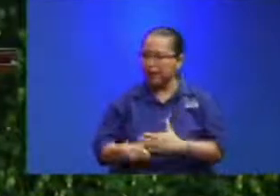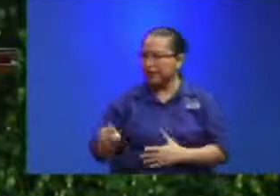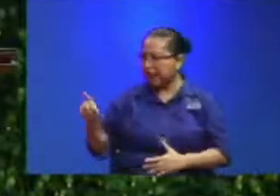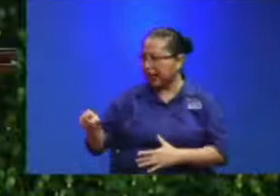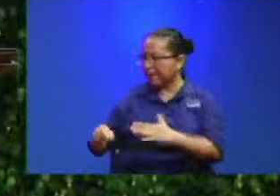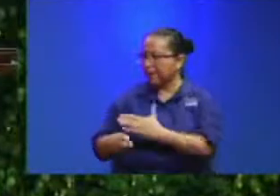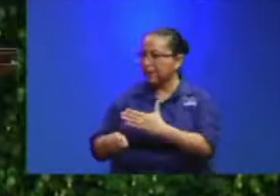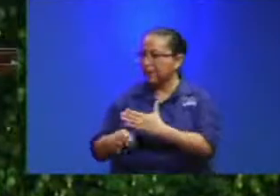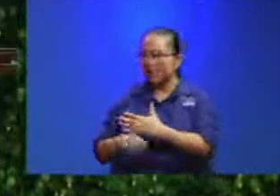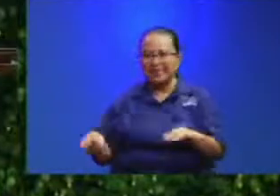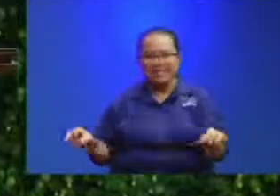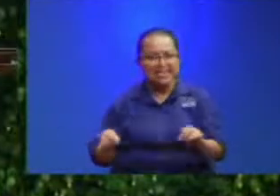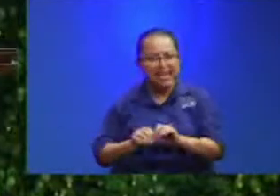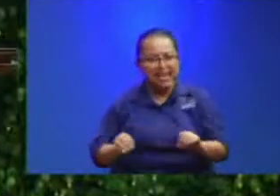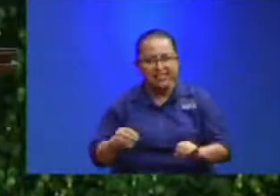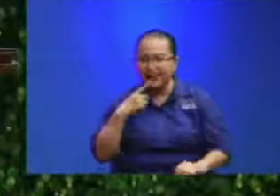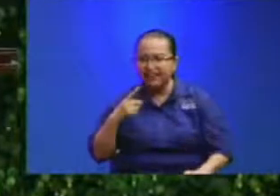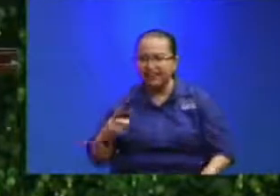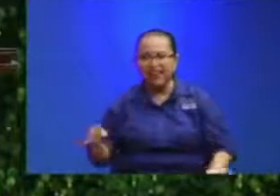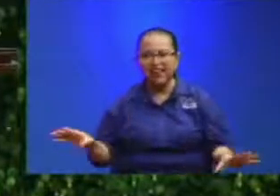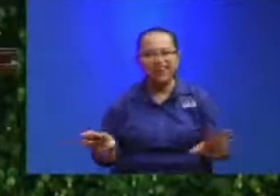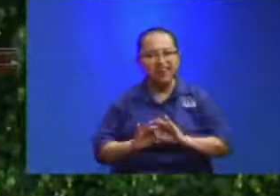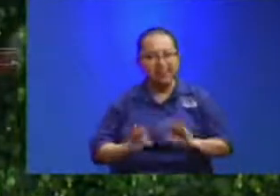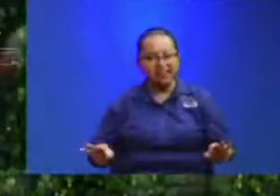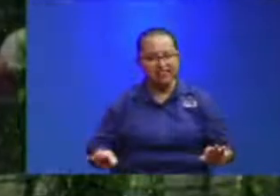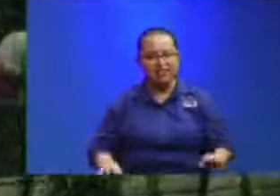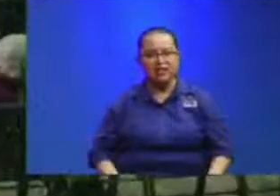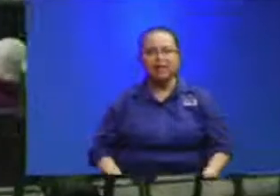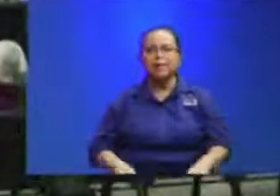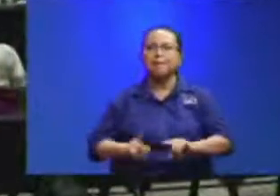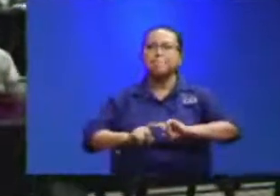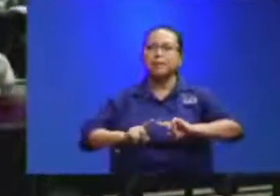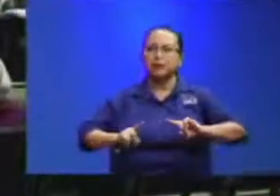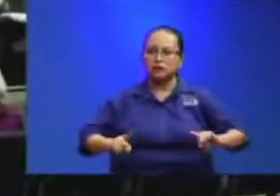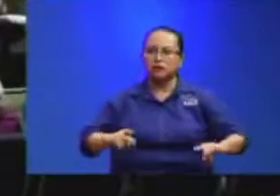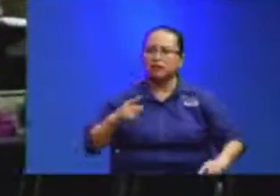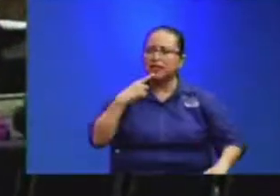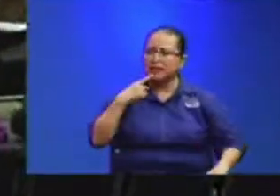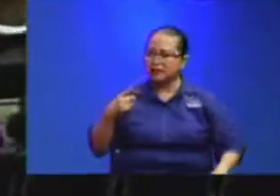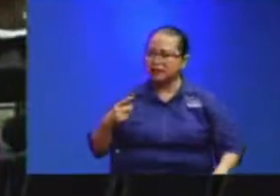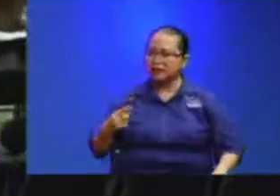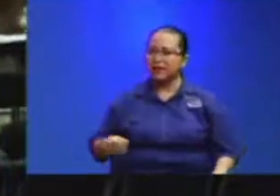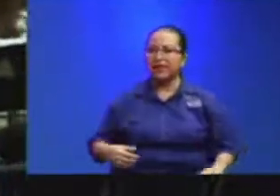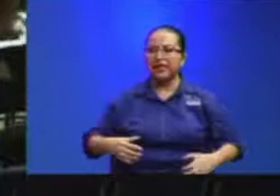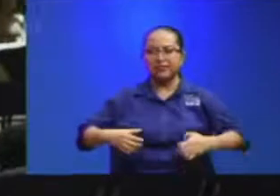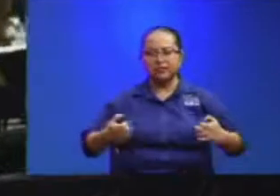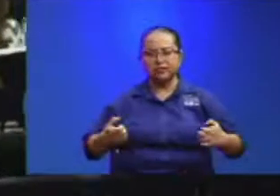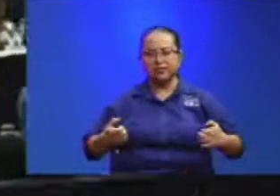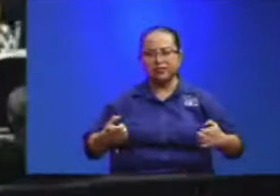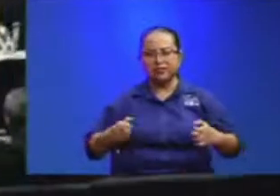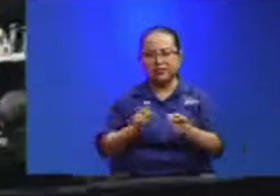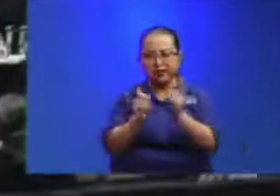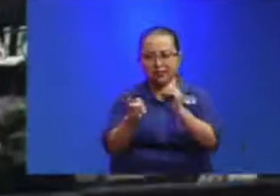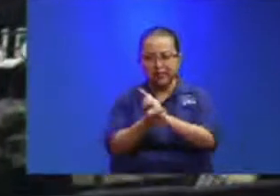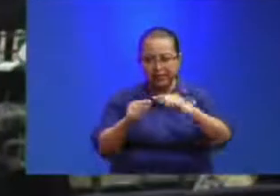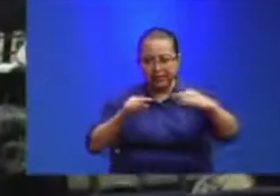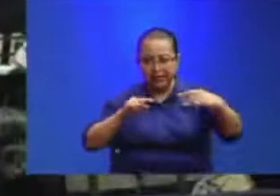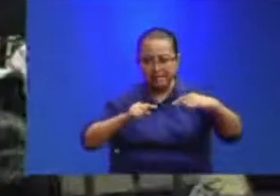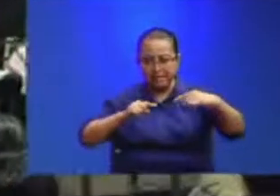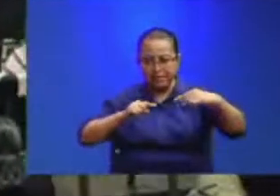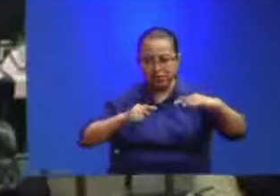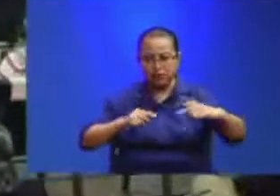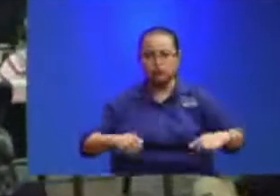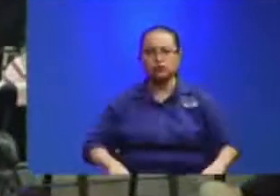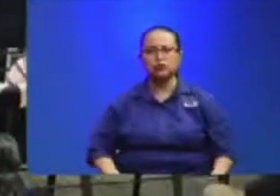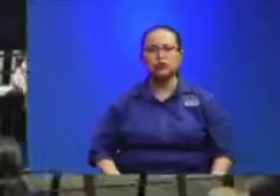y ninguno le dice nada y el que se lo diese se lo echo enemigo y yo quisiera que alguien que es cabeza